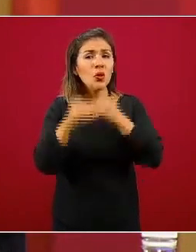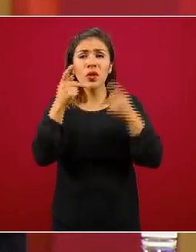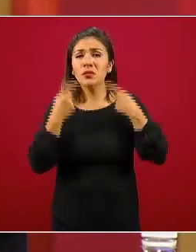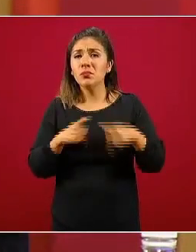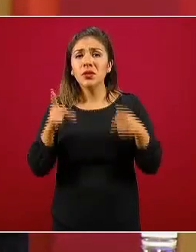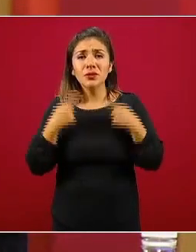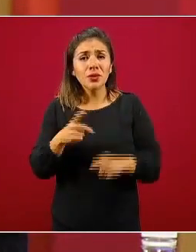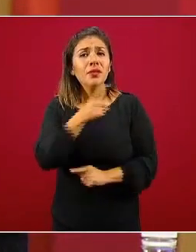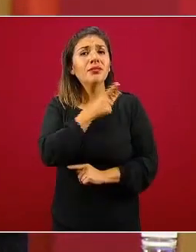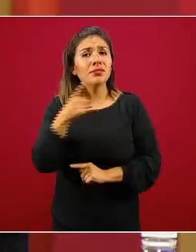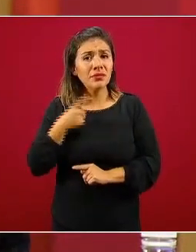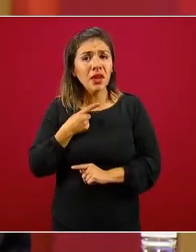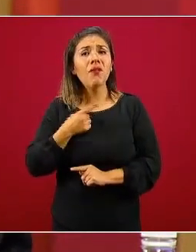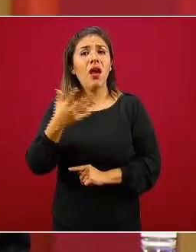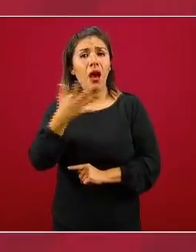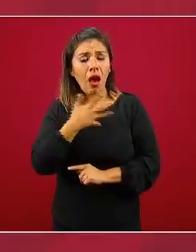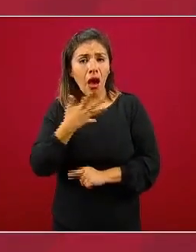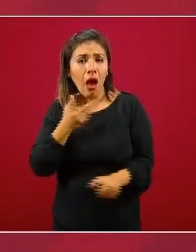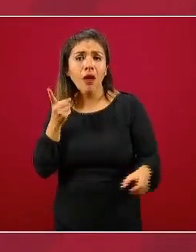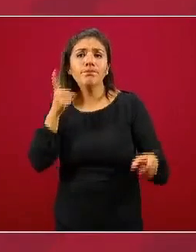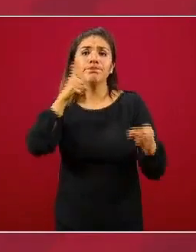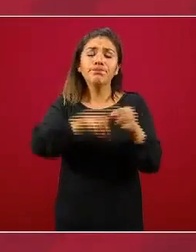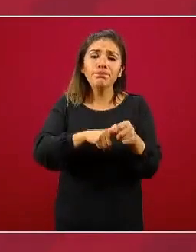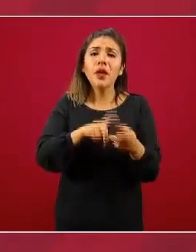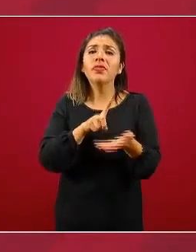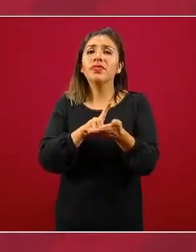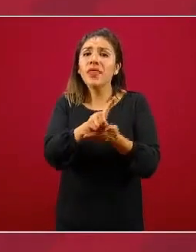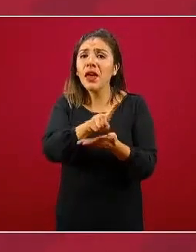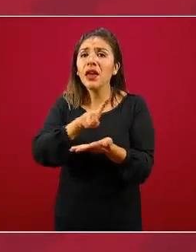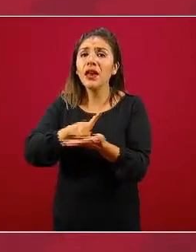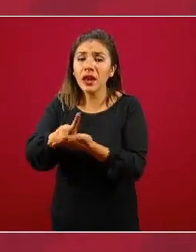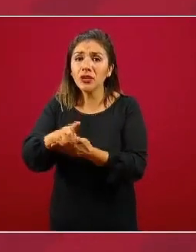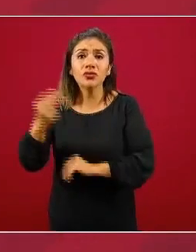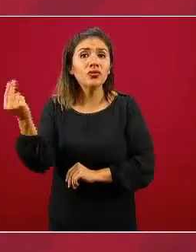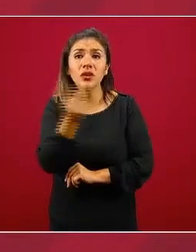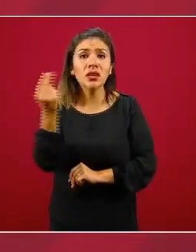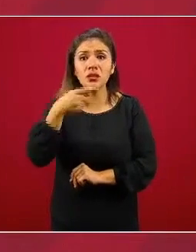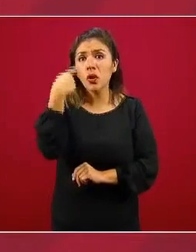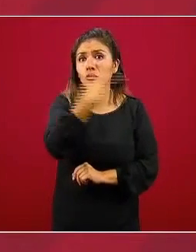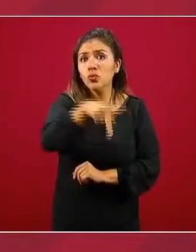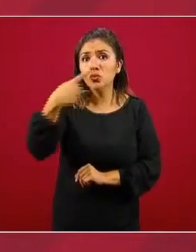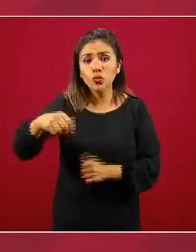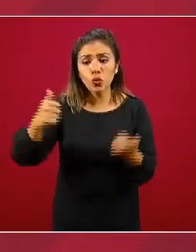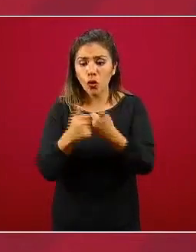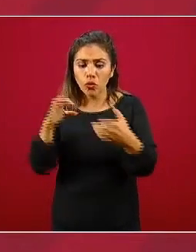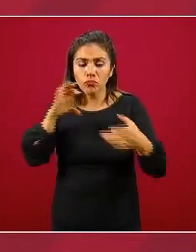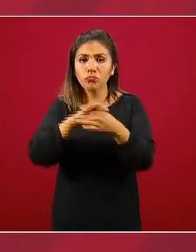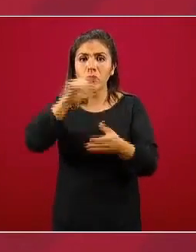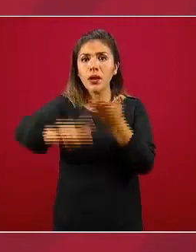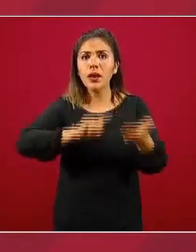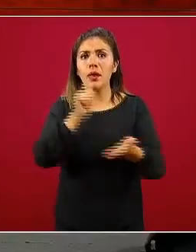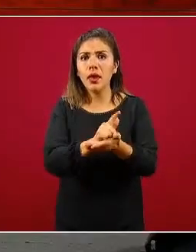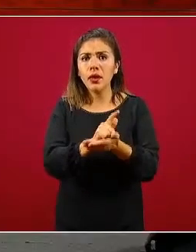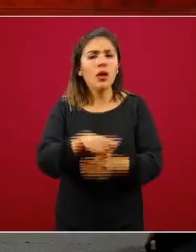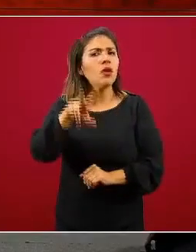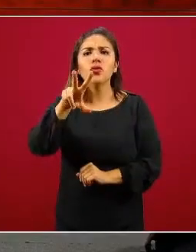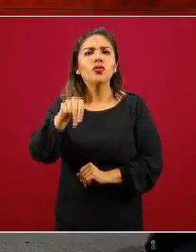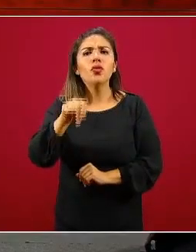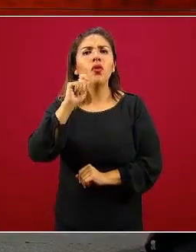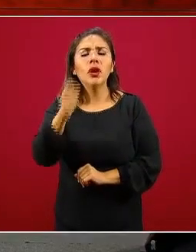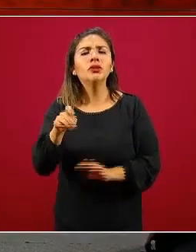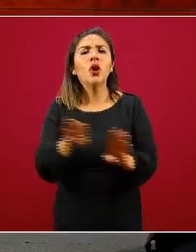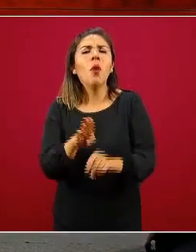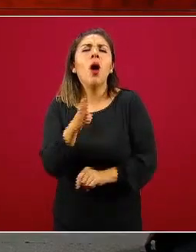personas tienen que tener acceso a los derechos que merecen, que consagra la ley, y no se trata efectivamente